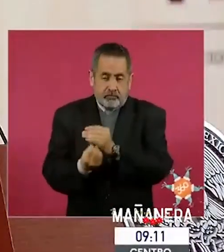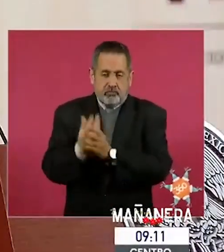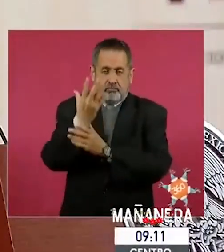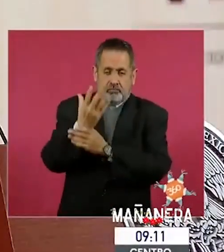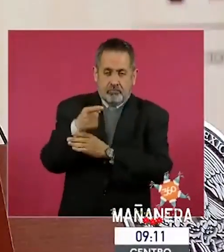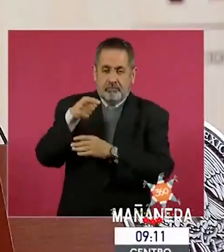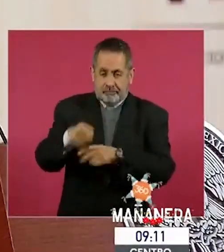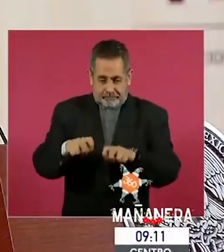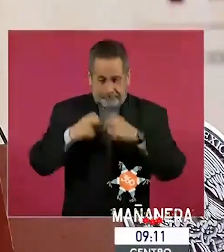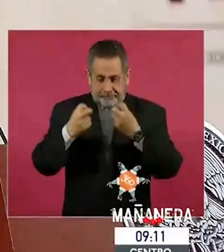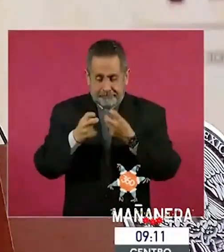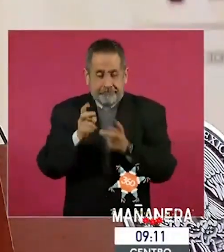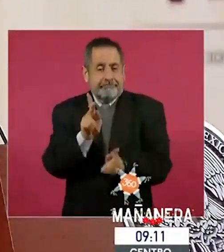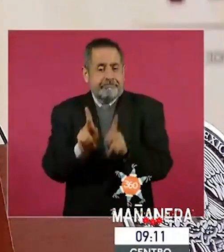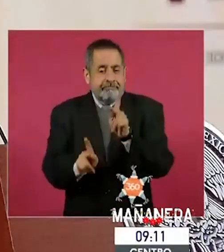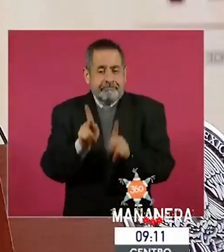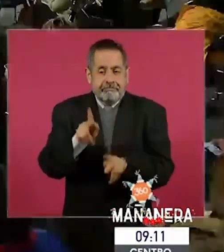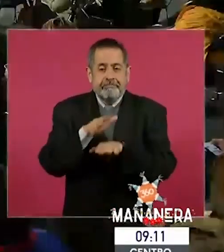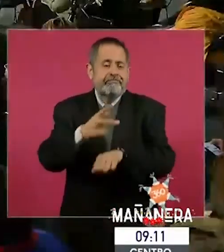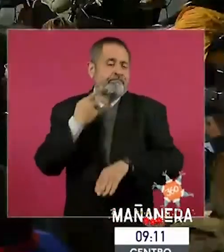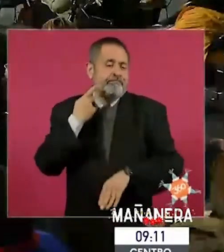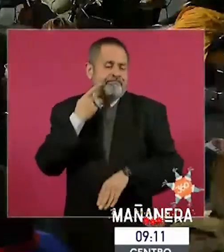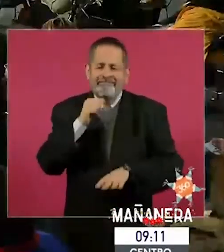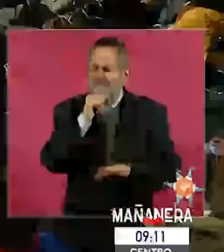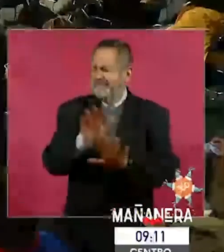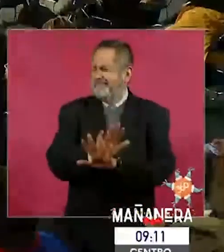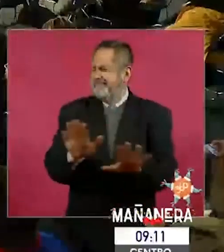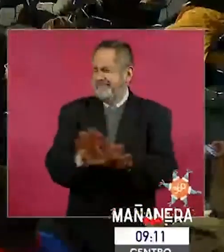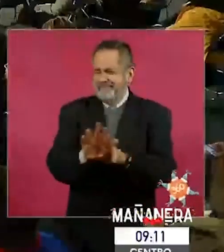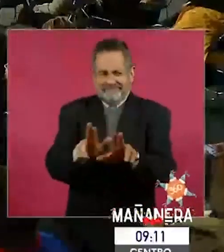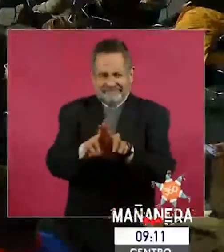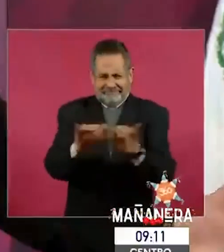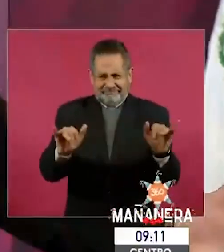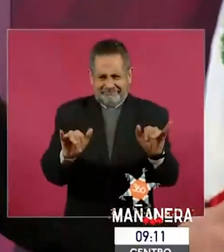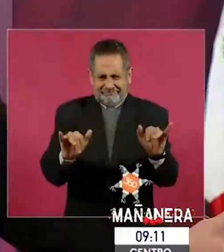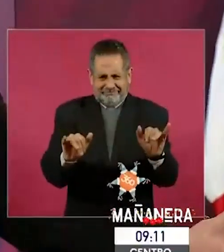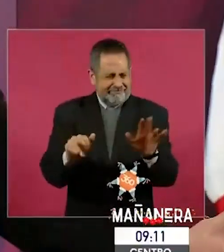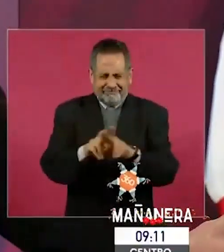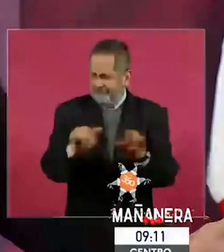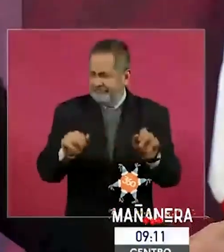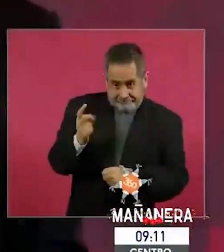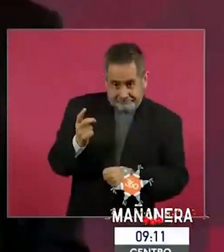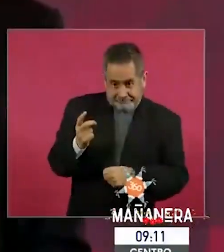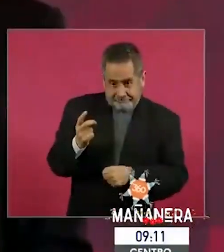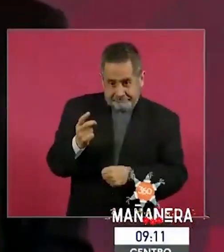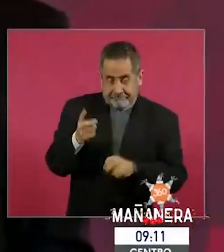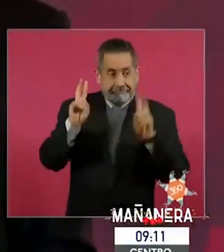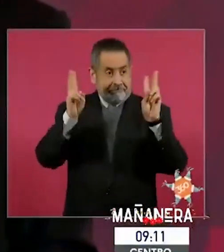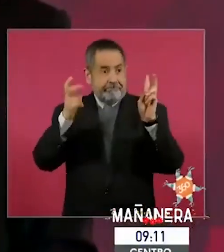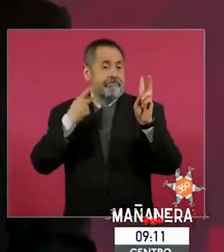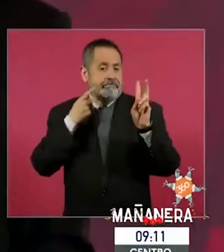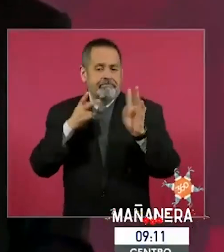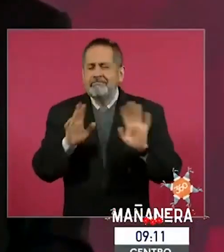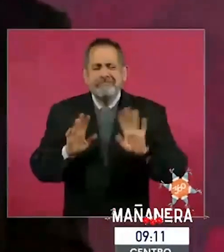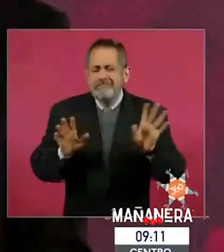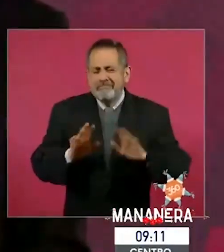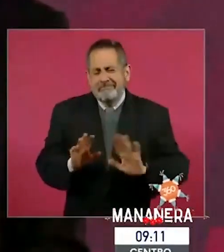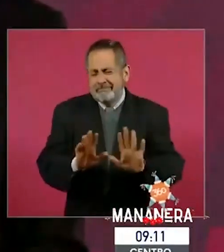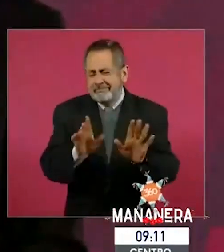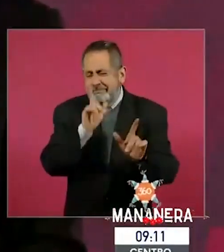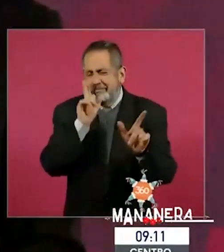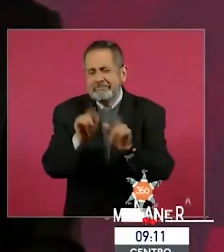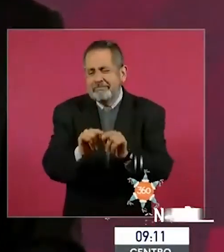política, nada, nada, no nos metamos en eso y no pelearnos.